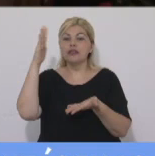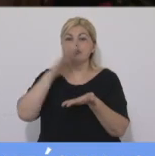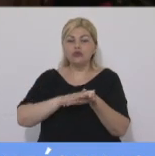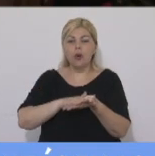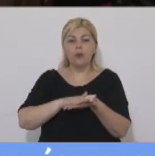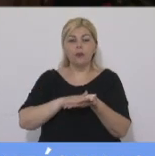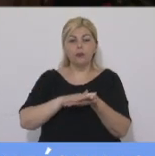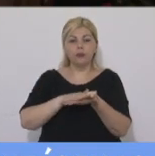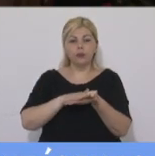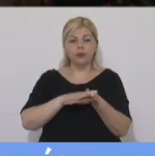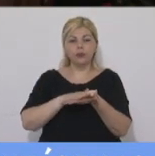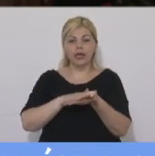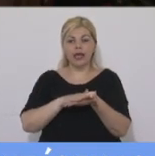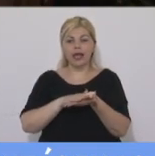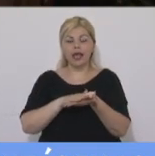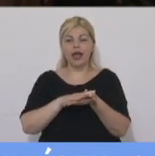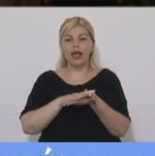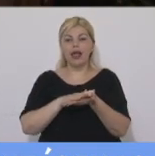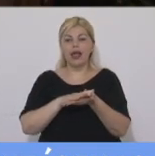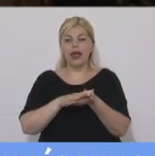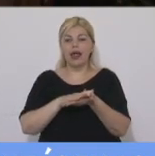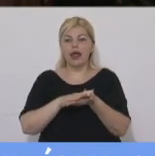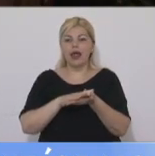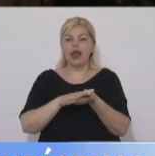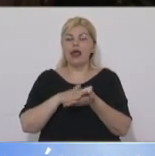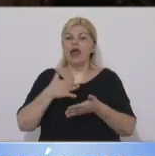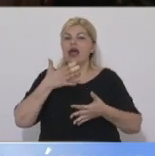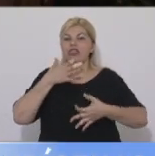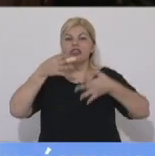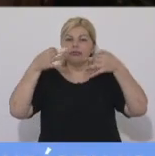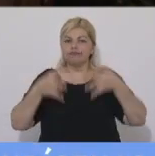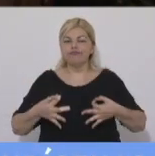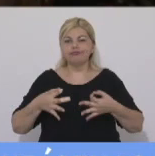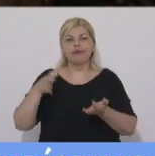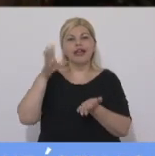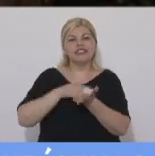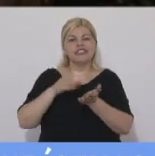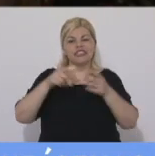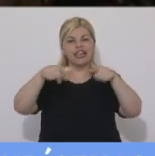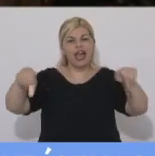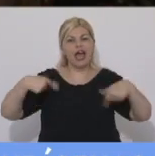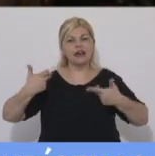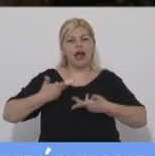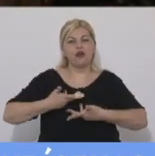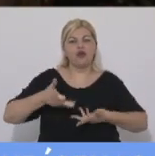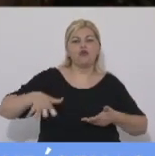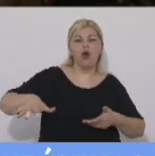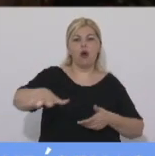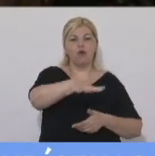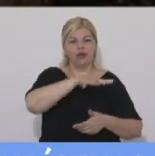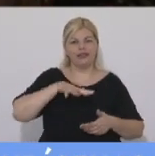sobre la definición de la tierra comunitaria para garantizar, en base a estos